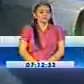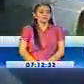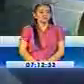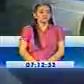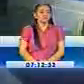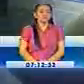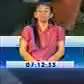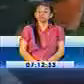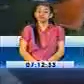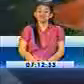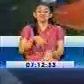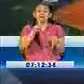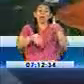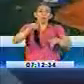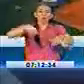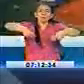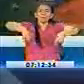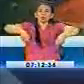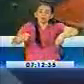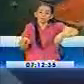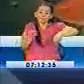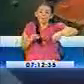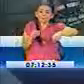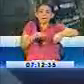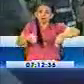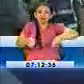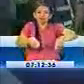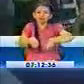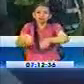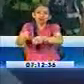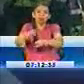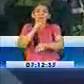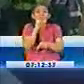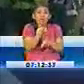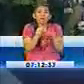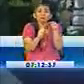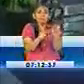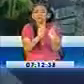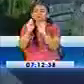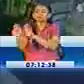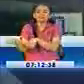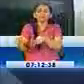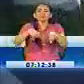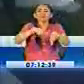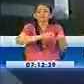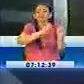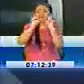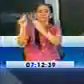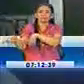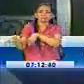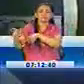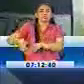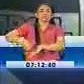la retención de varias trisimotos, las cuales fueron trasladadas poco a poco hasta las instalaciones de la Comisión de Tránsito. De ahí